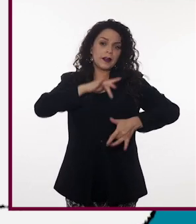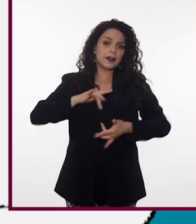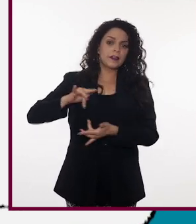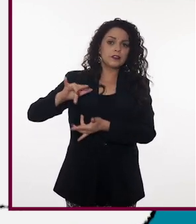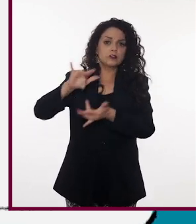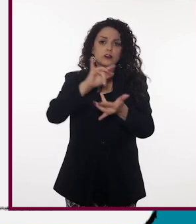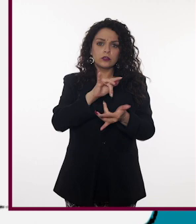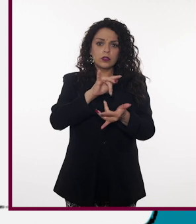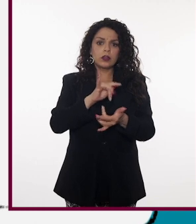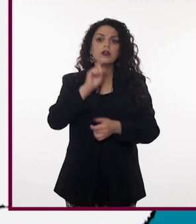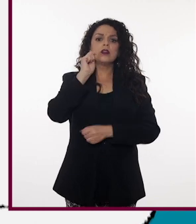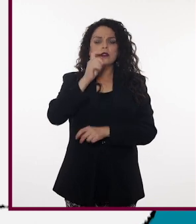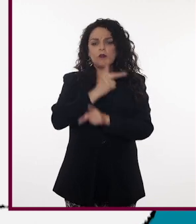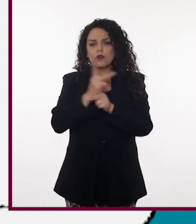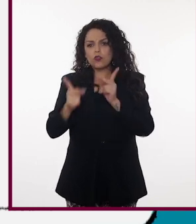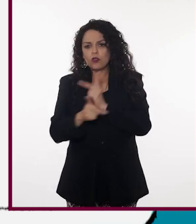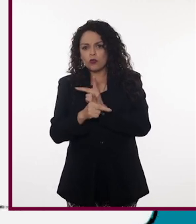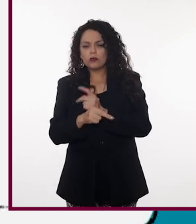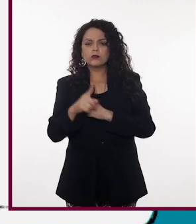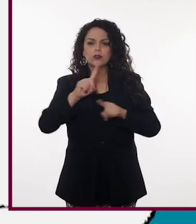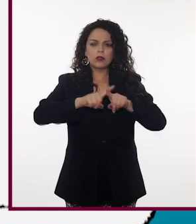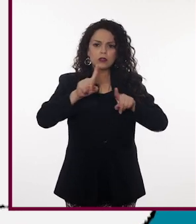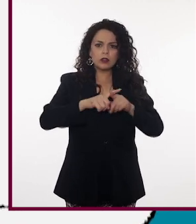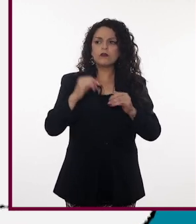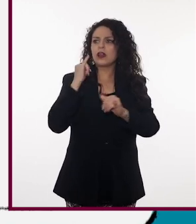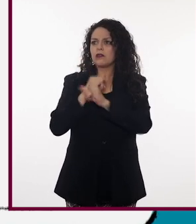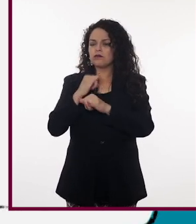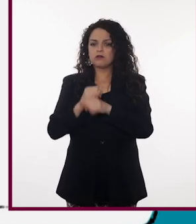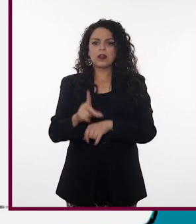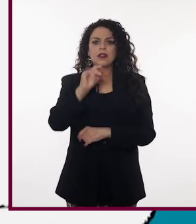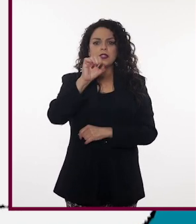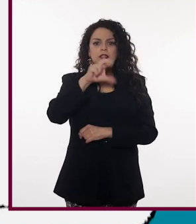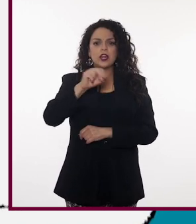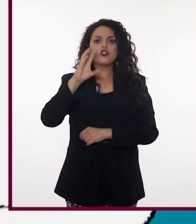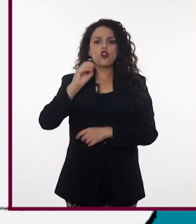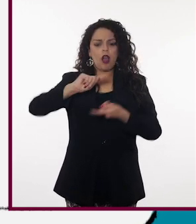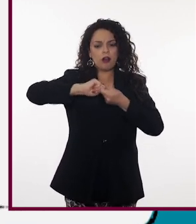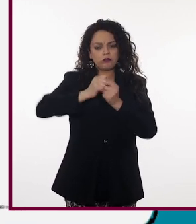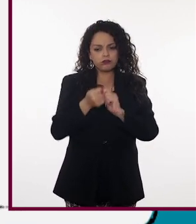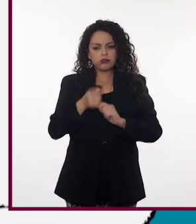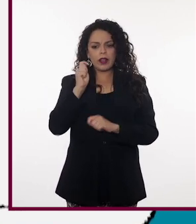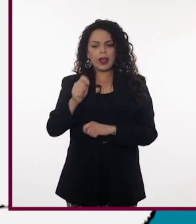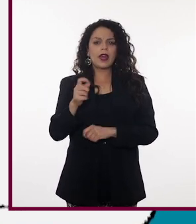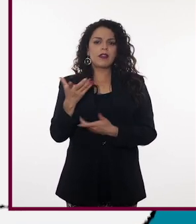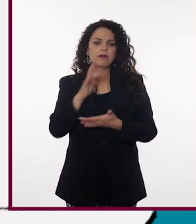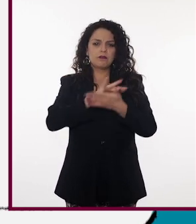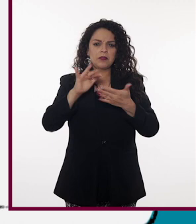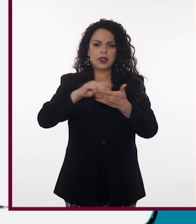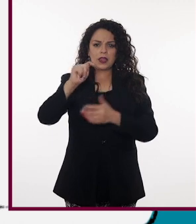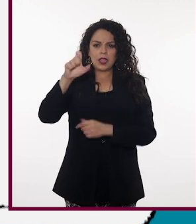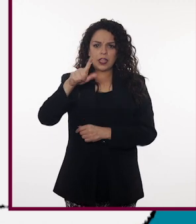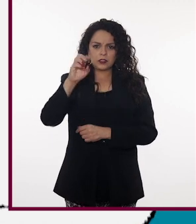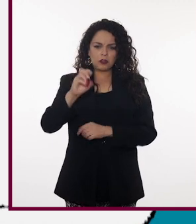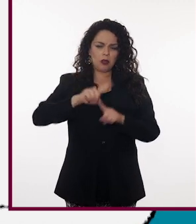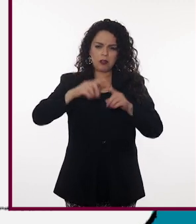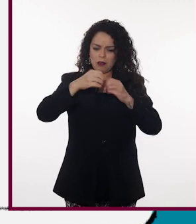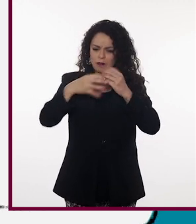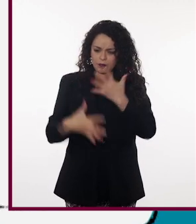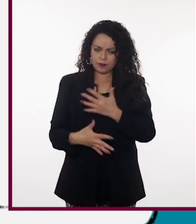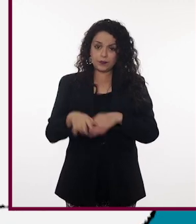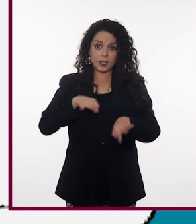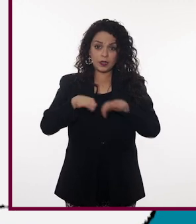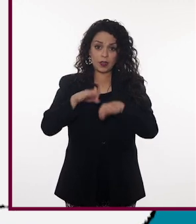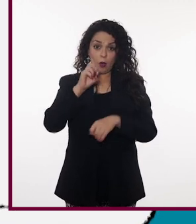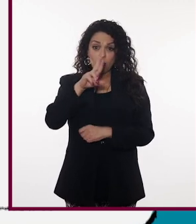sociales, catalogación de productos en línea, diseños, transcripción de textos, etc. El trabajo bajo demanda por medio